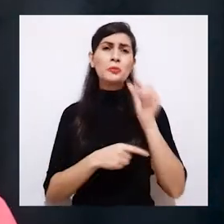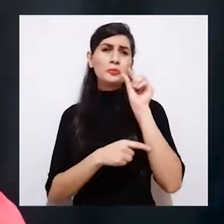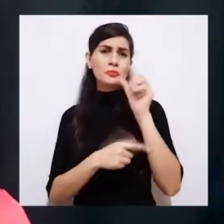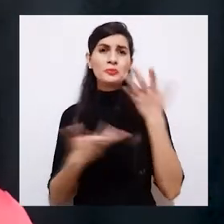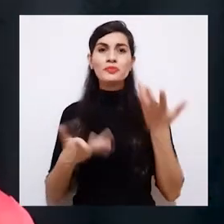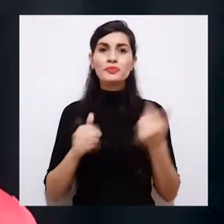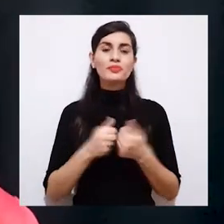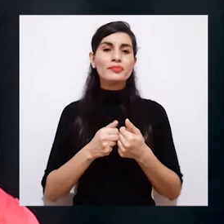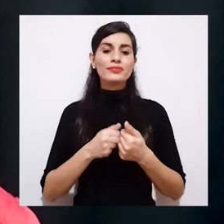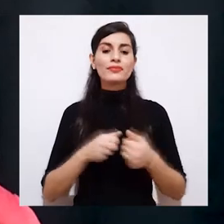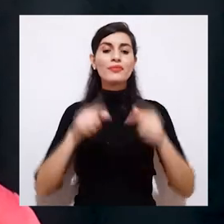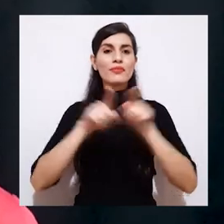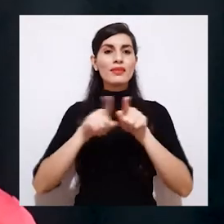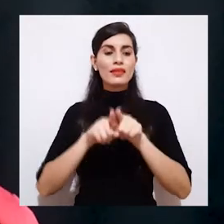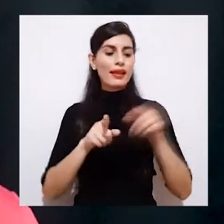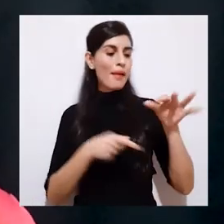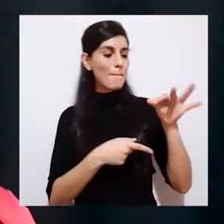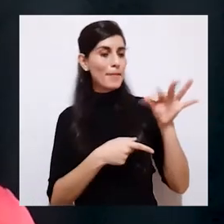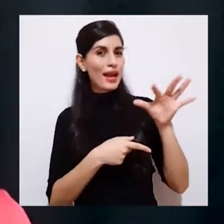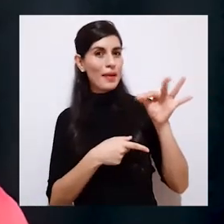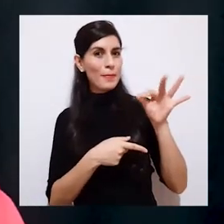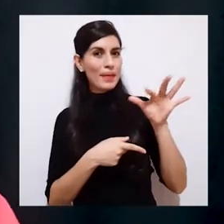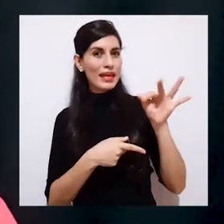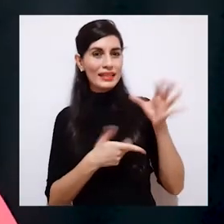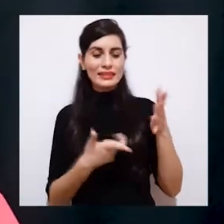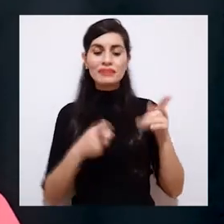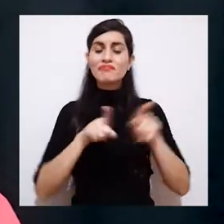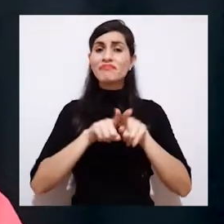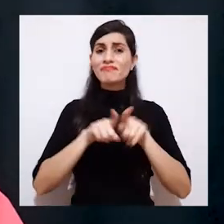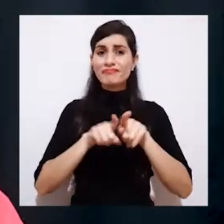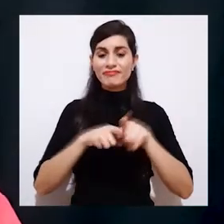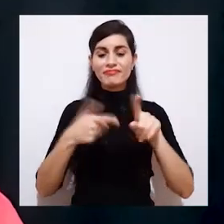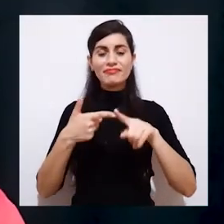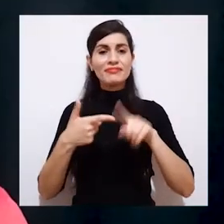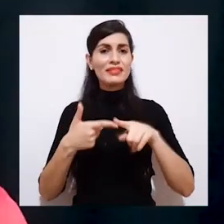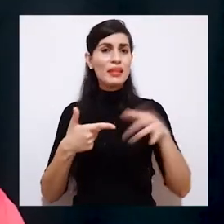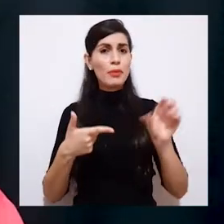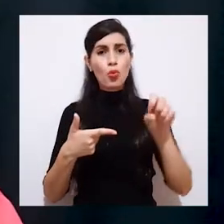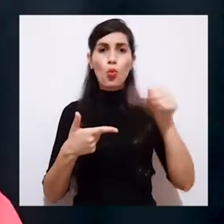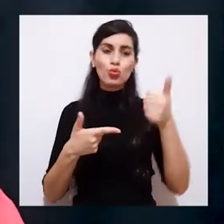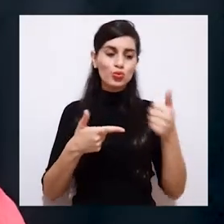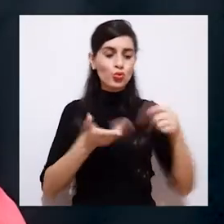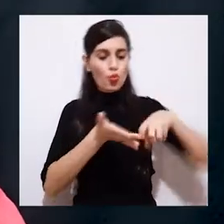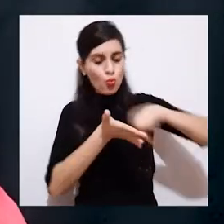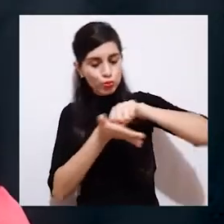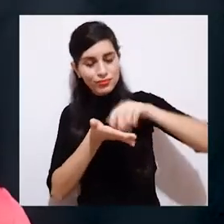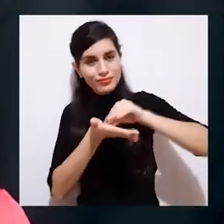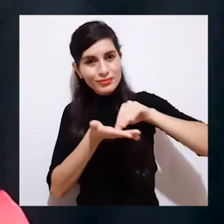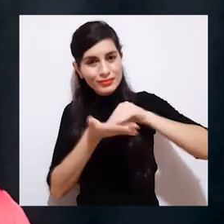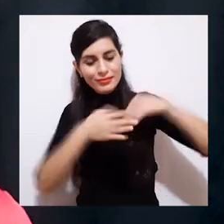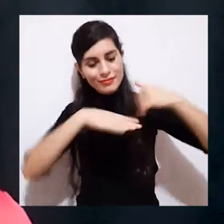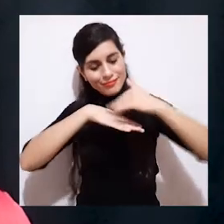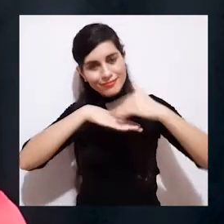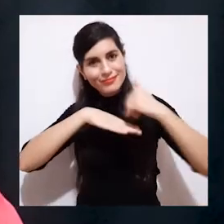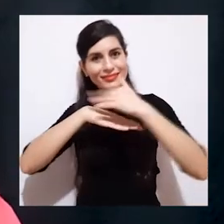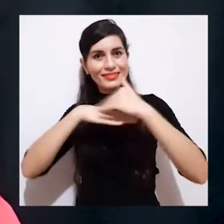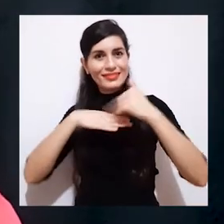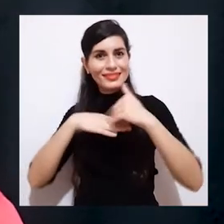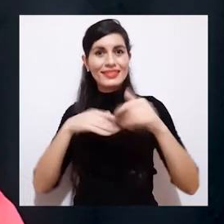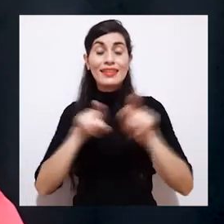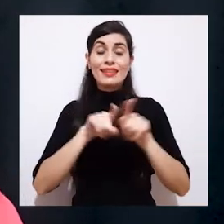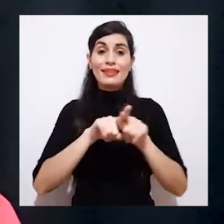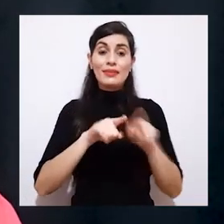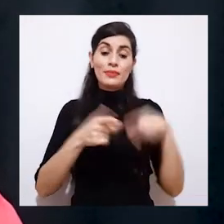lo que es el Mastic o el Spirit Gum, lo que fue el látex. También utilizamos lo que